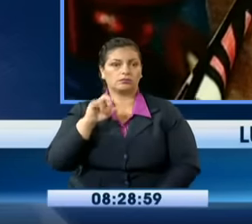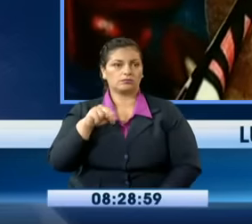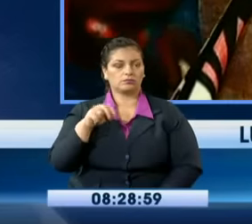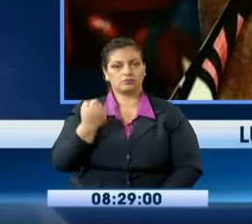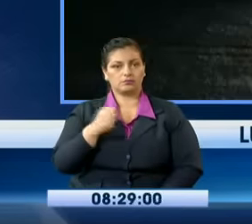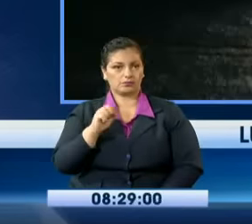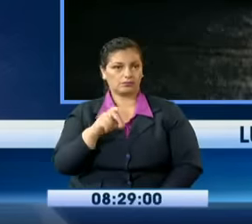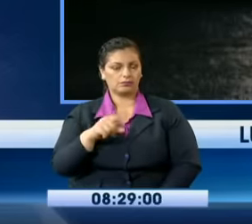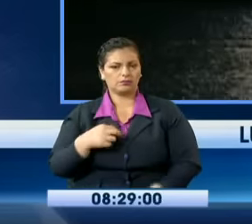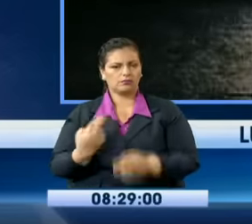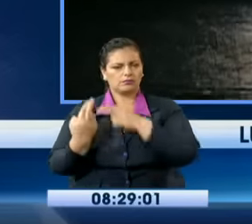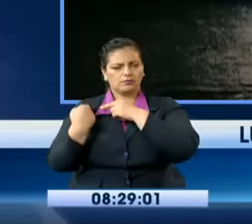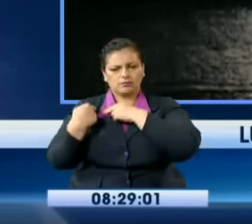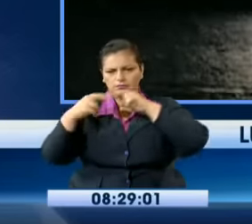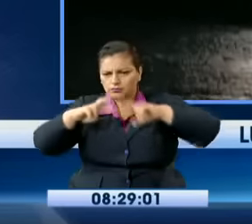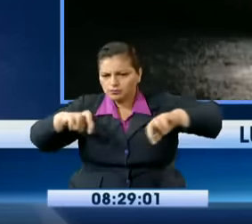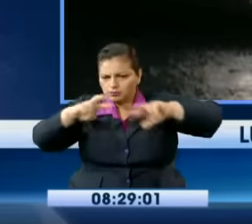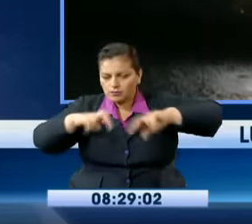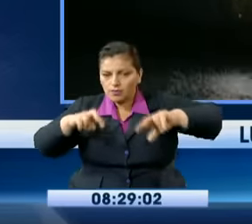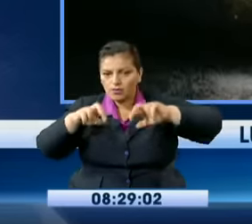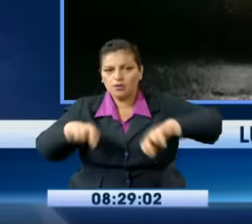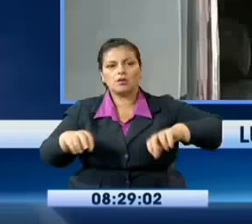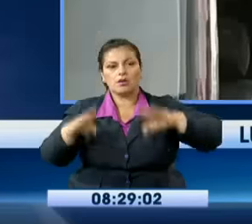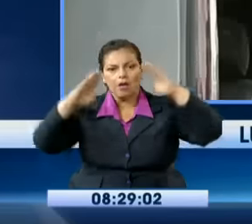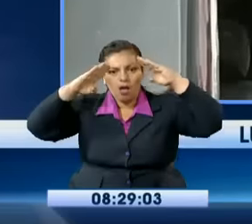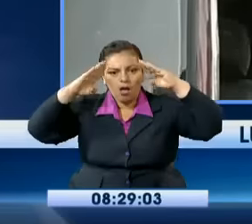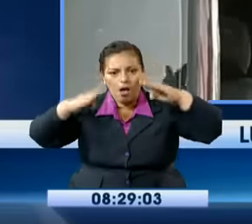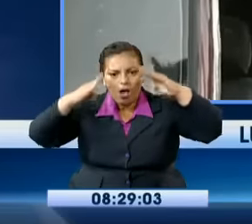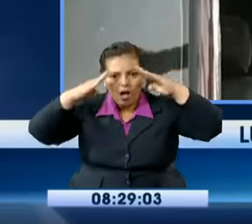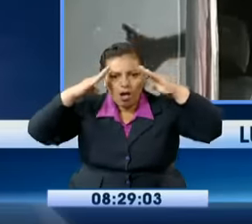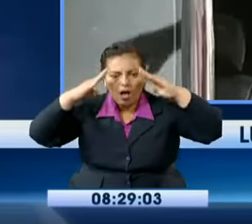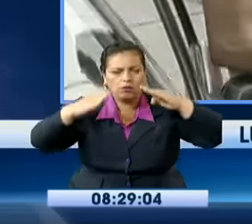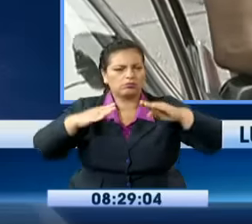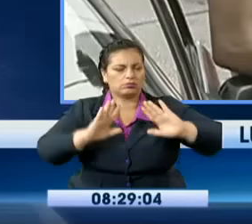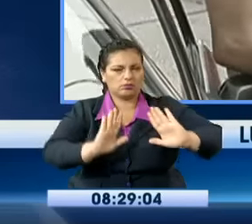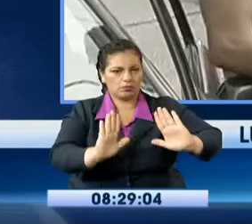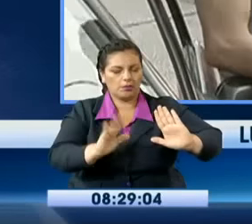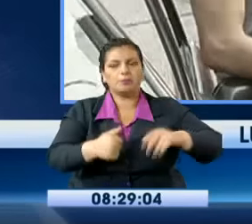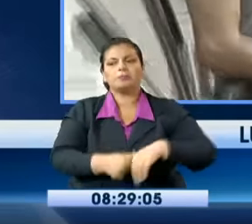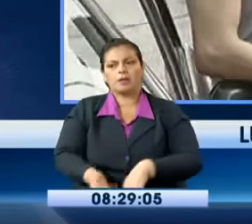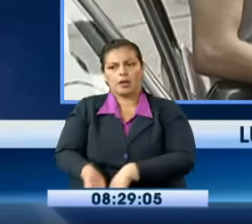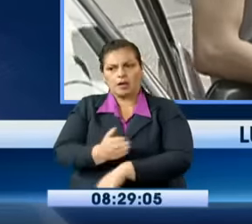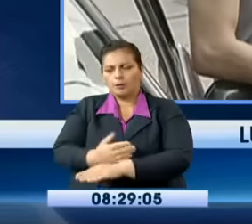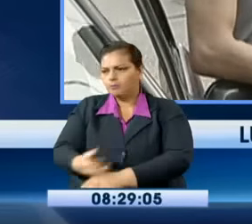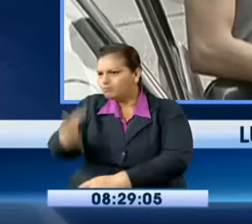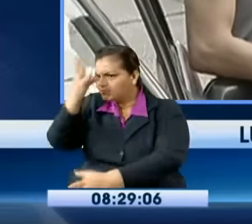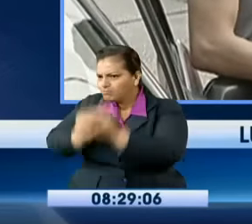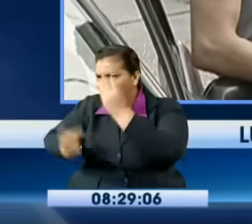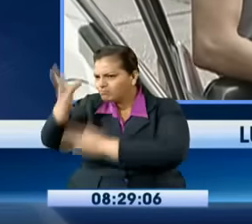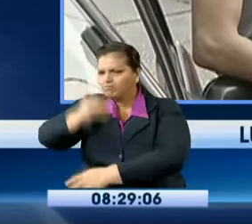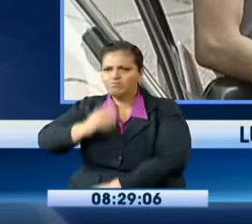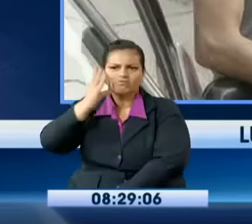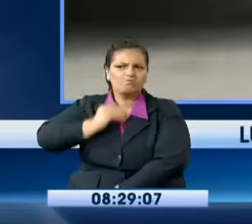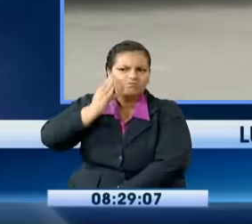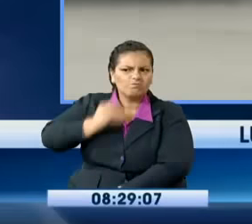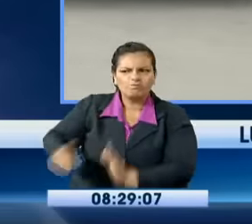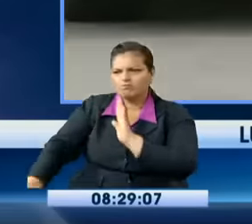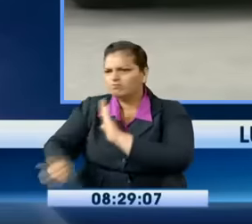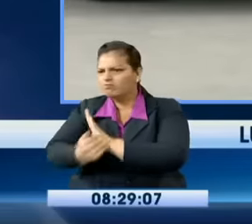nos llama la atención, porque en base a la preparación que hemos tenido, en base a la experiencia que hemos obtenido, pues se ha convertido